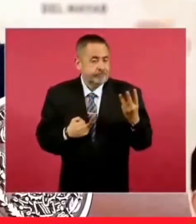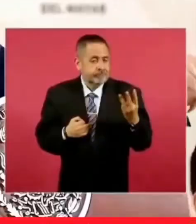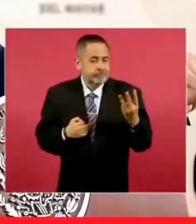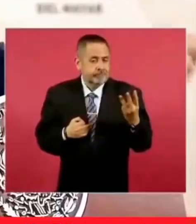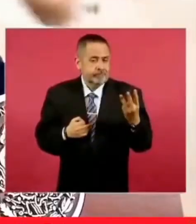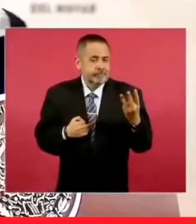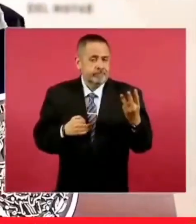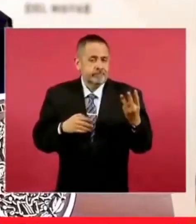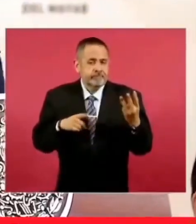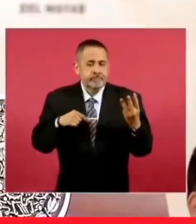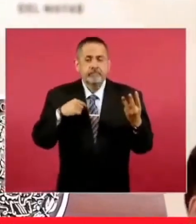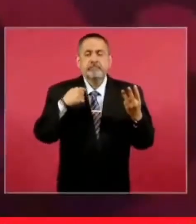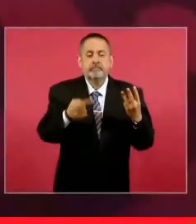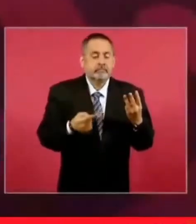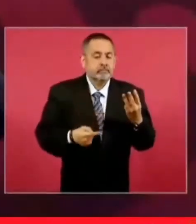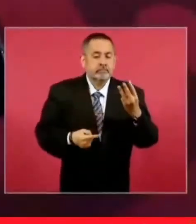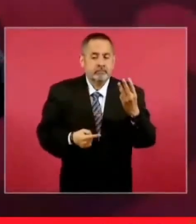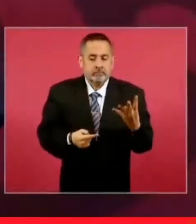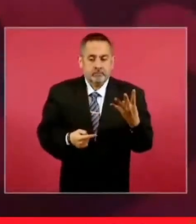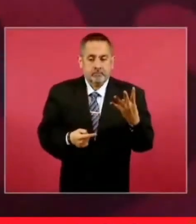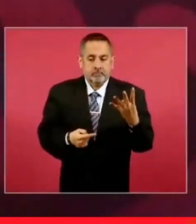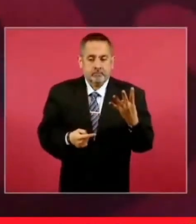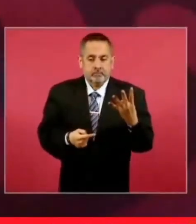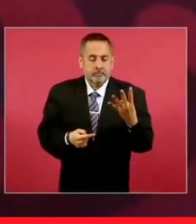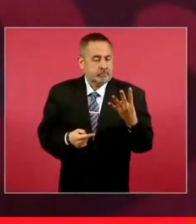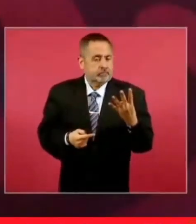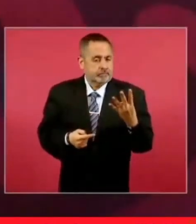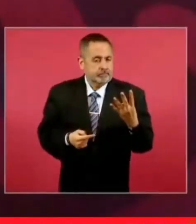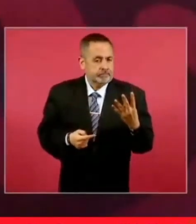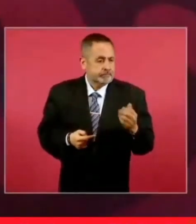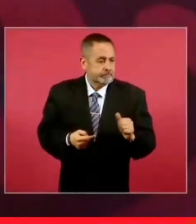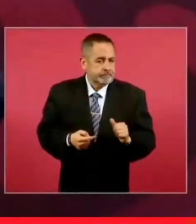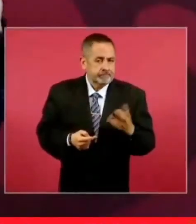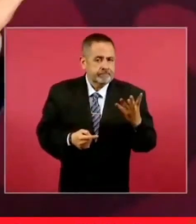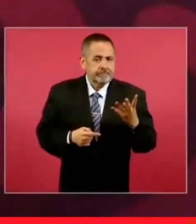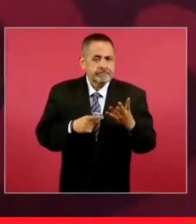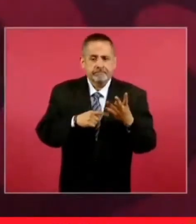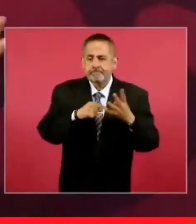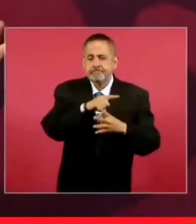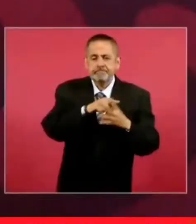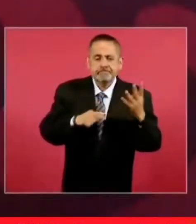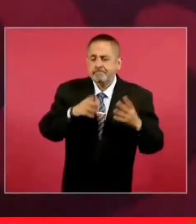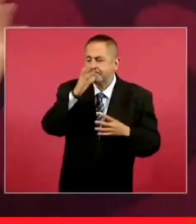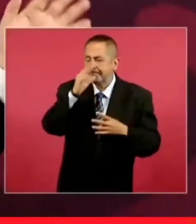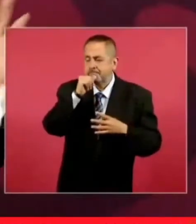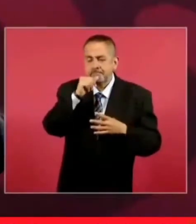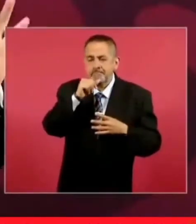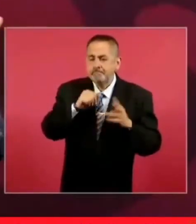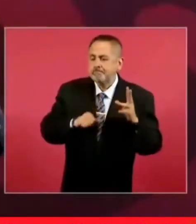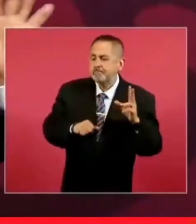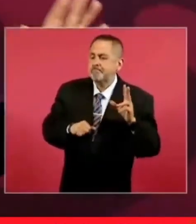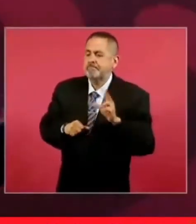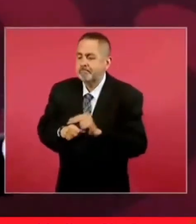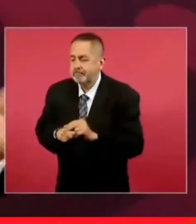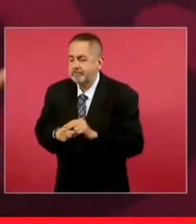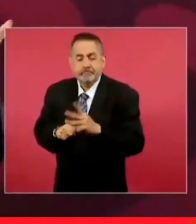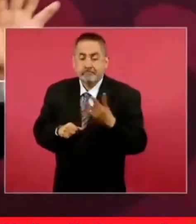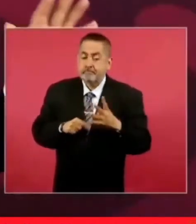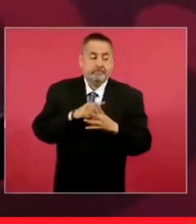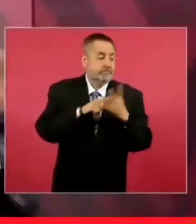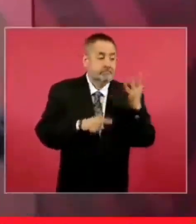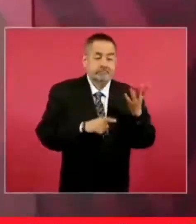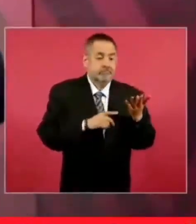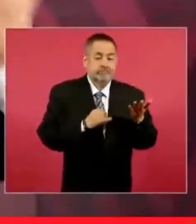Si llega uno más, son 4. Y ya no van a poder detener, ya no